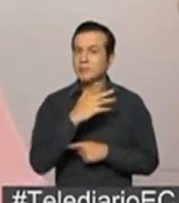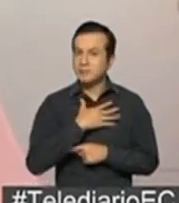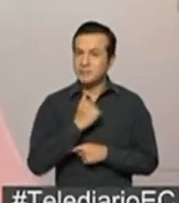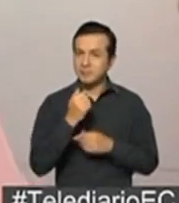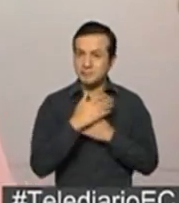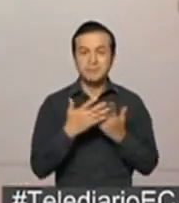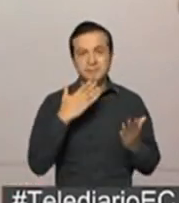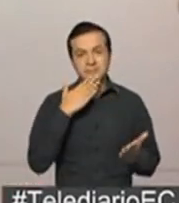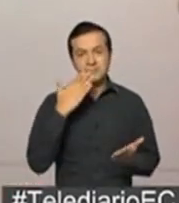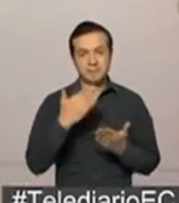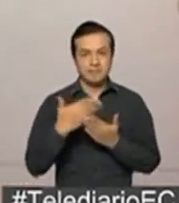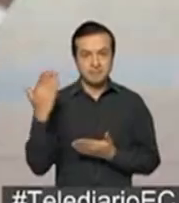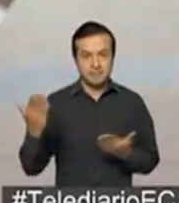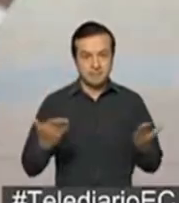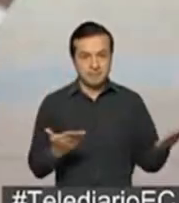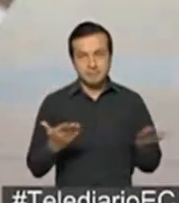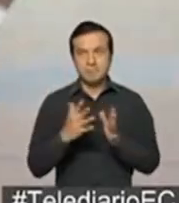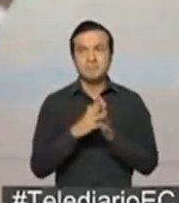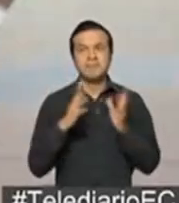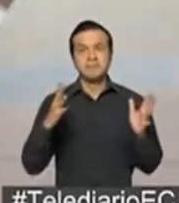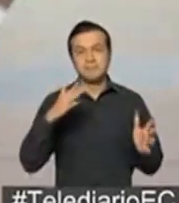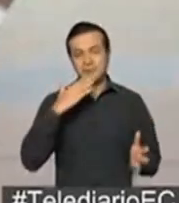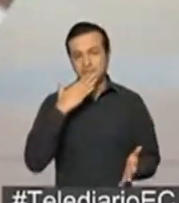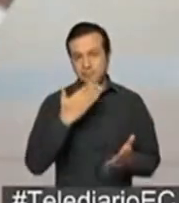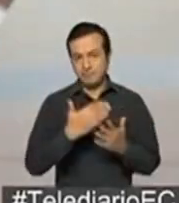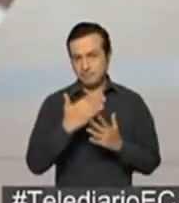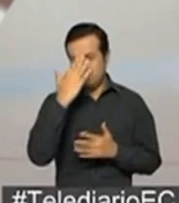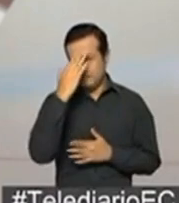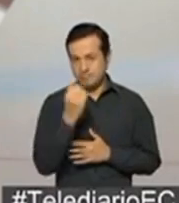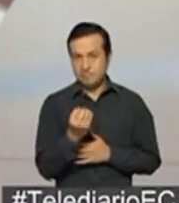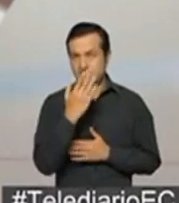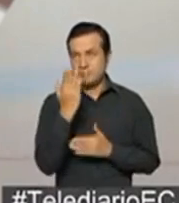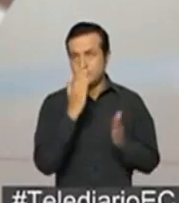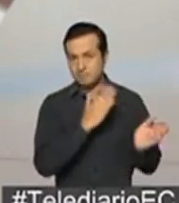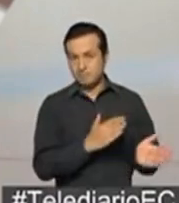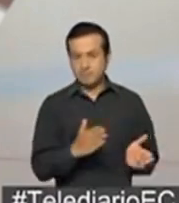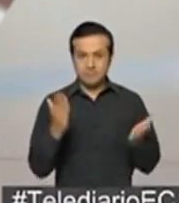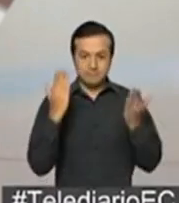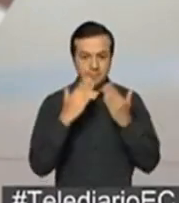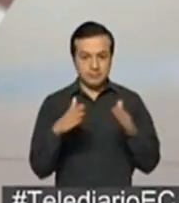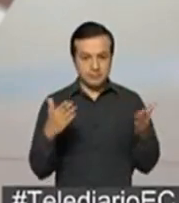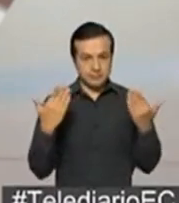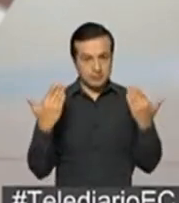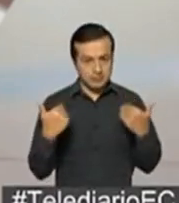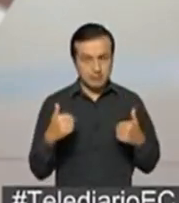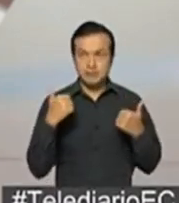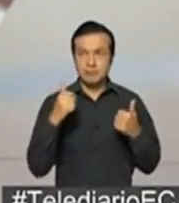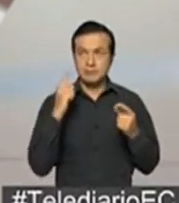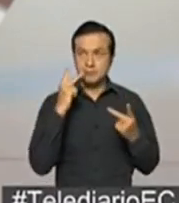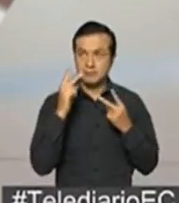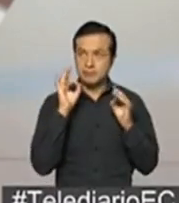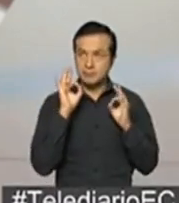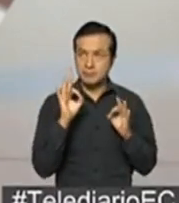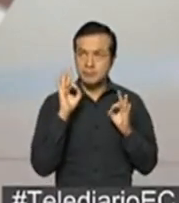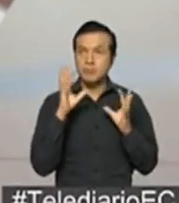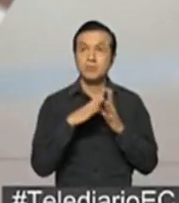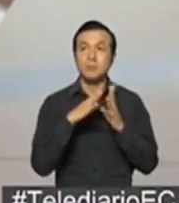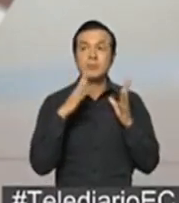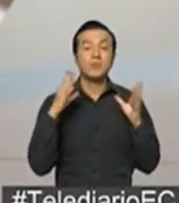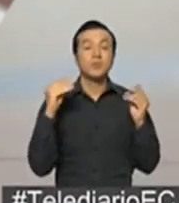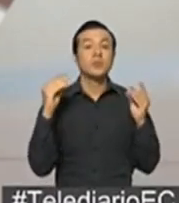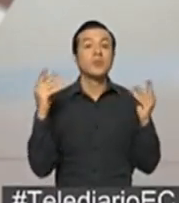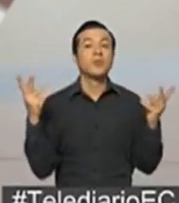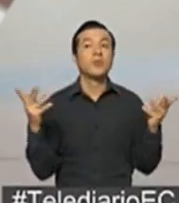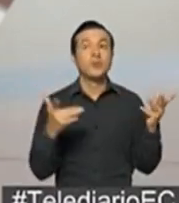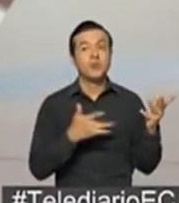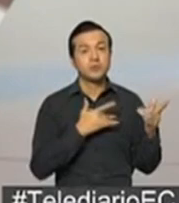ministra? Gracias por acompañarnos hoy. Muy bien, mi querida, muy buenos días. Festejando las Navidades, espero que ha estado muy bien